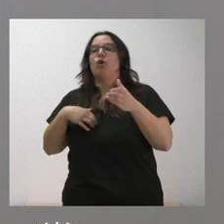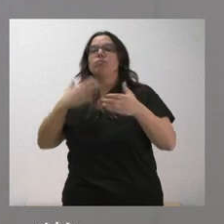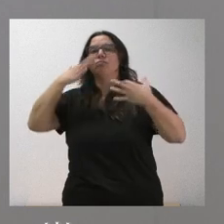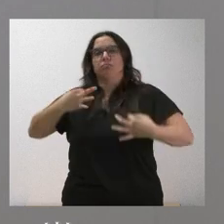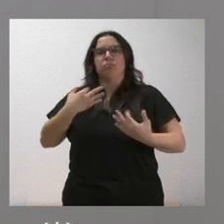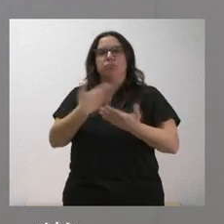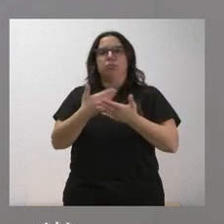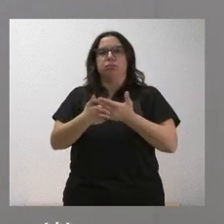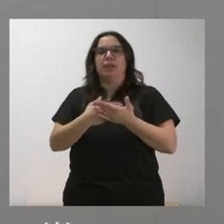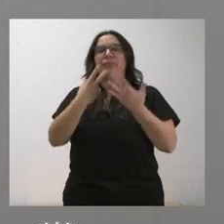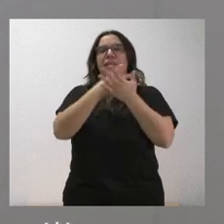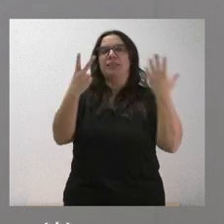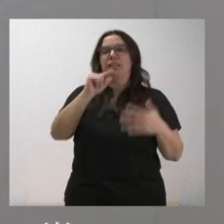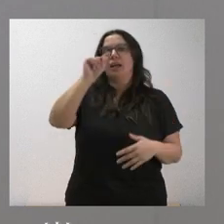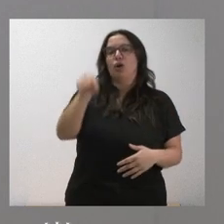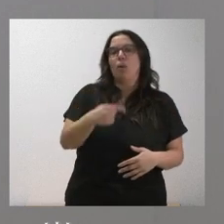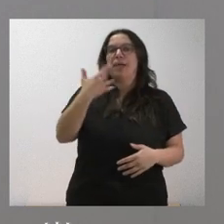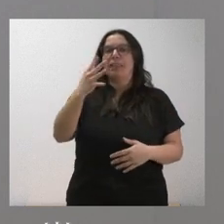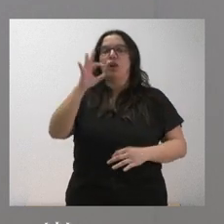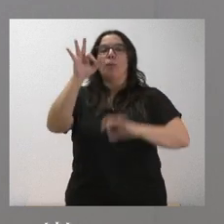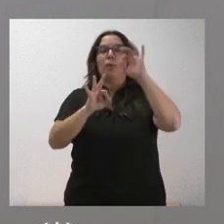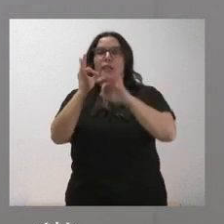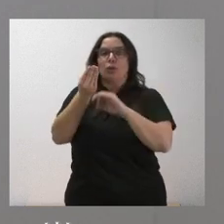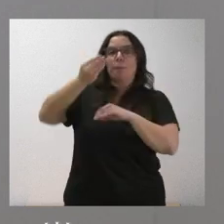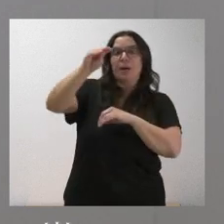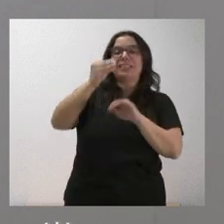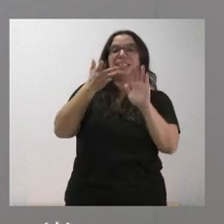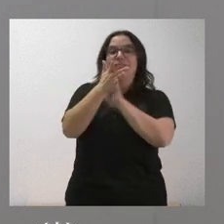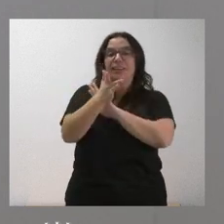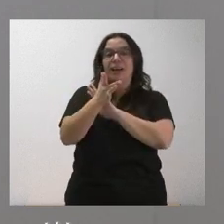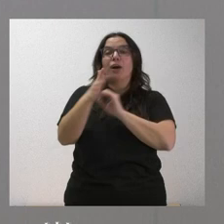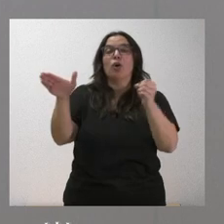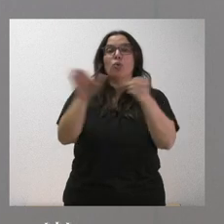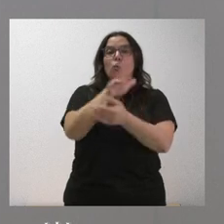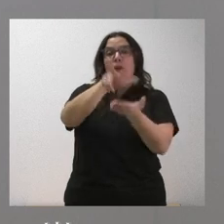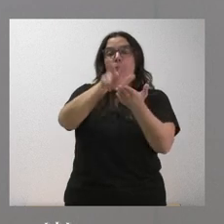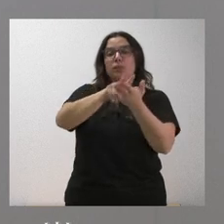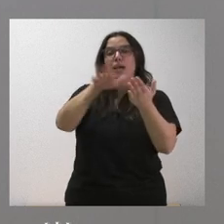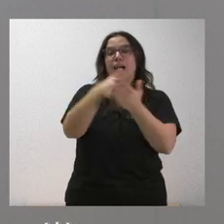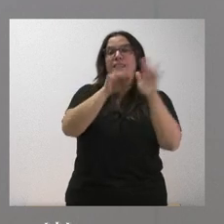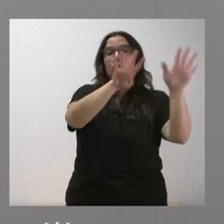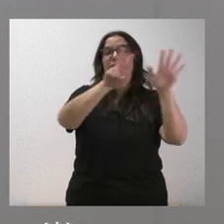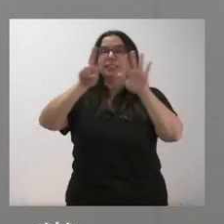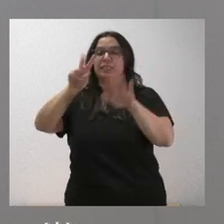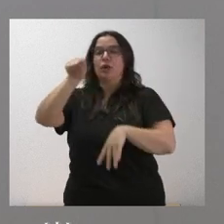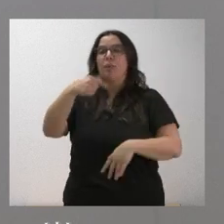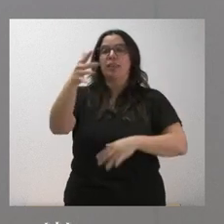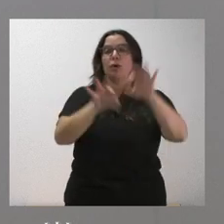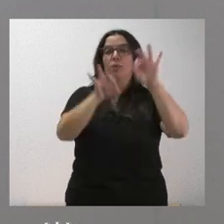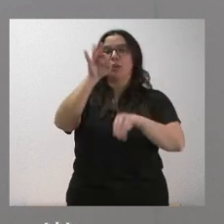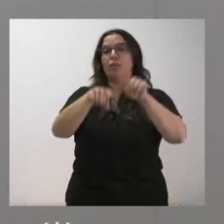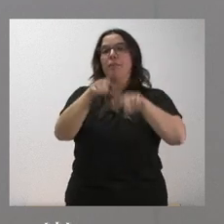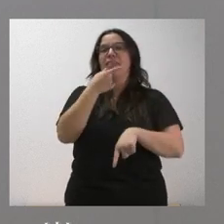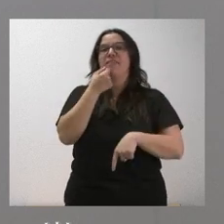por 17,5 puntos adicionales lo que permite llegar hasta el 97,5 por de crédito en el valor de la vivienda que